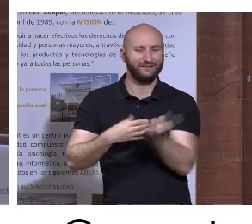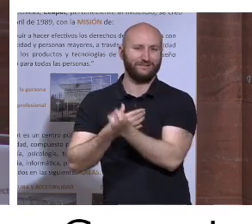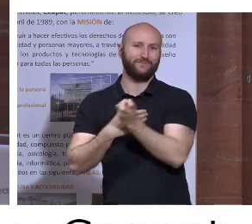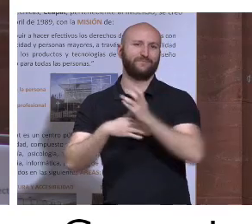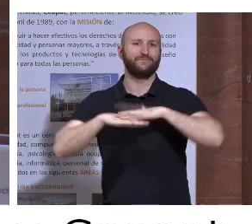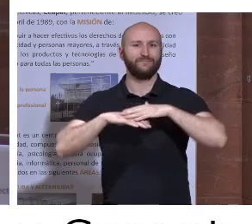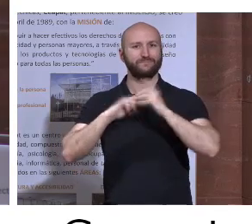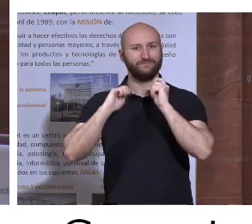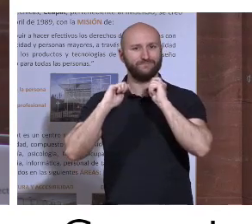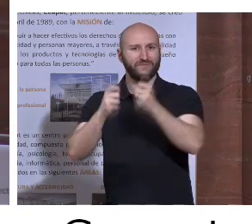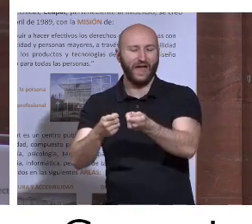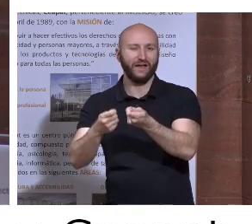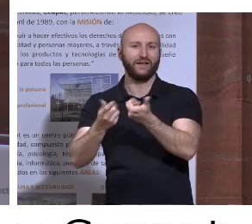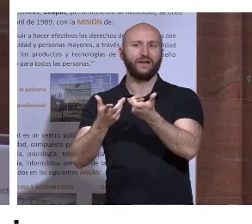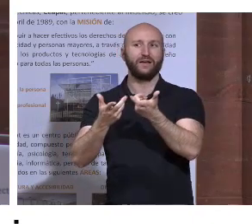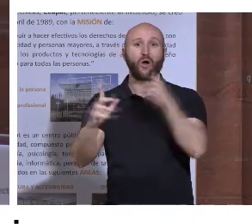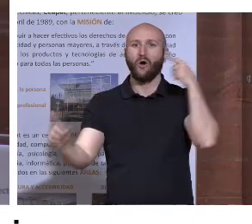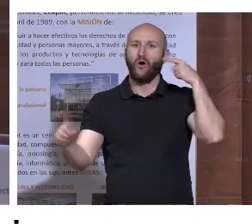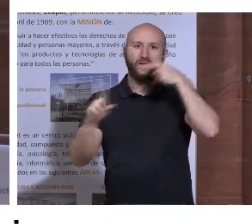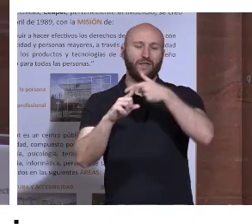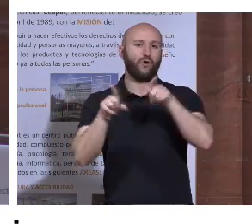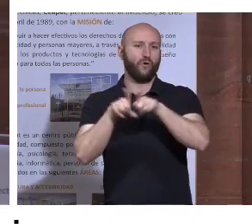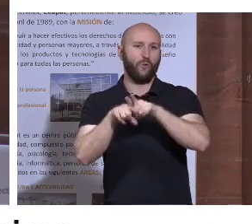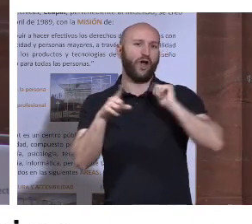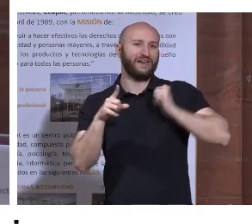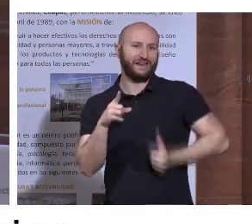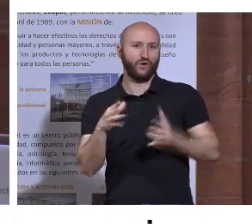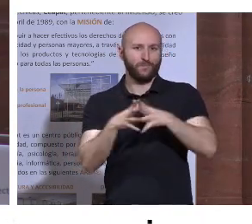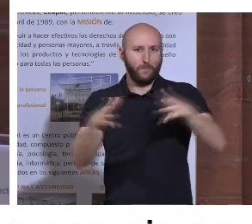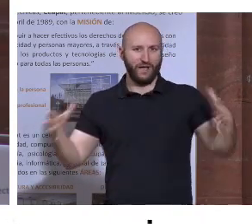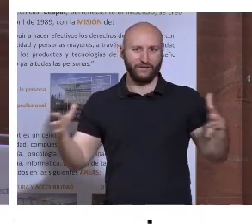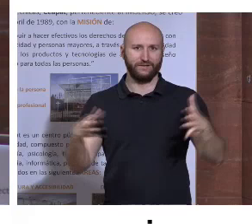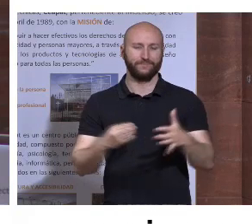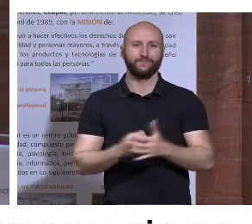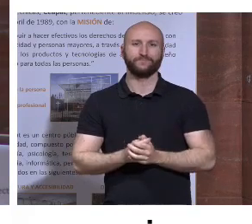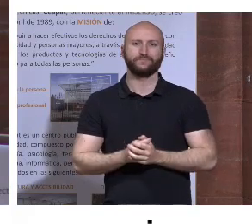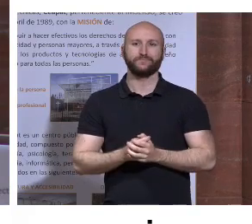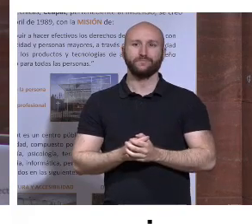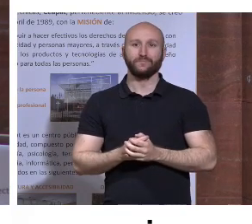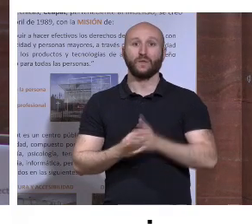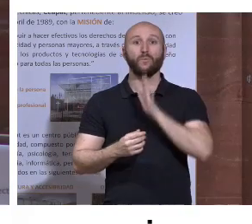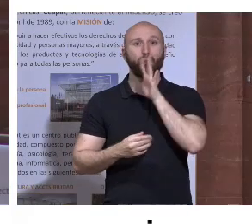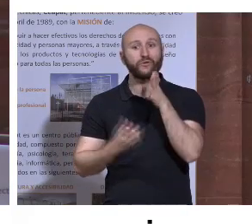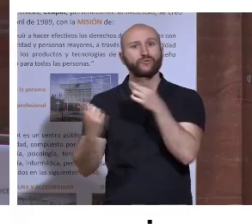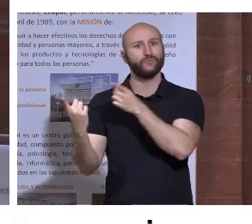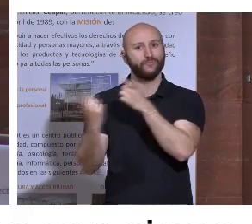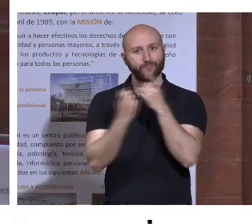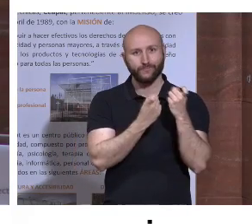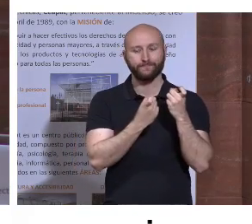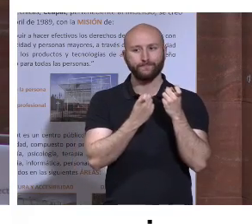rico sus objetivos, y es necesario hacer